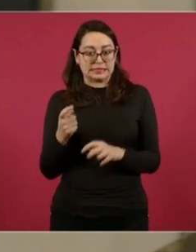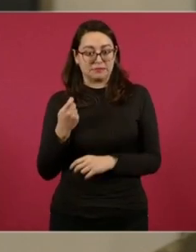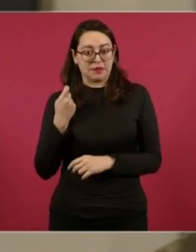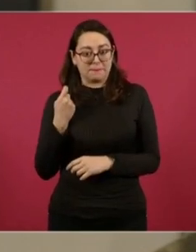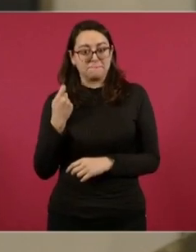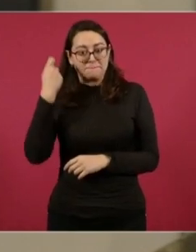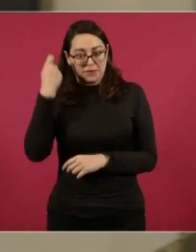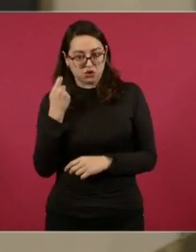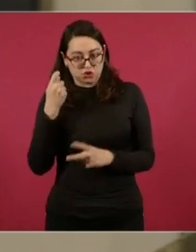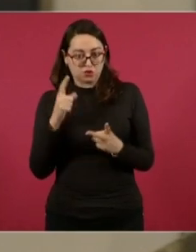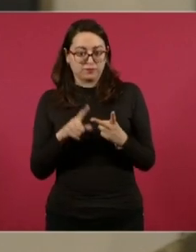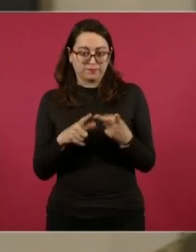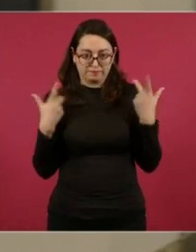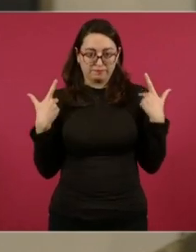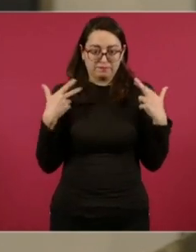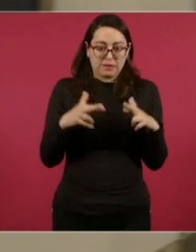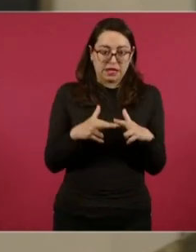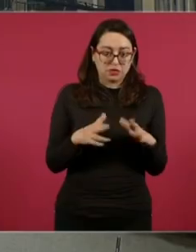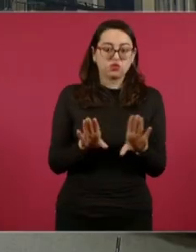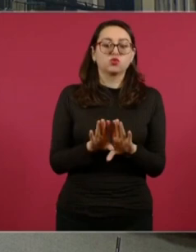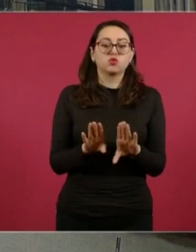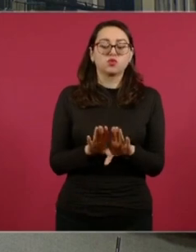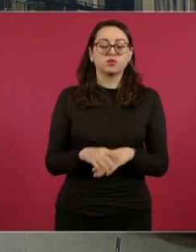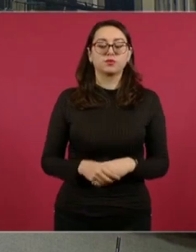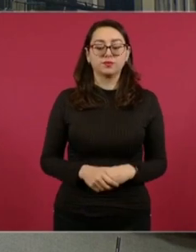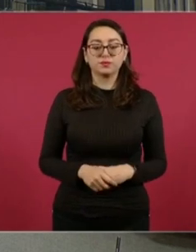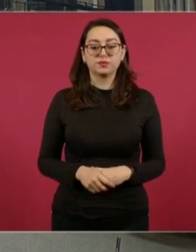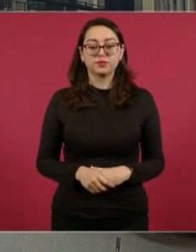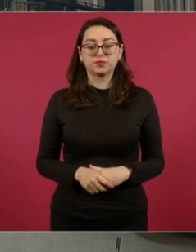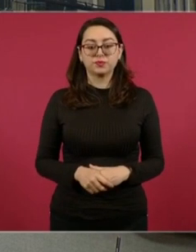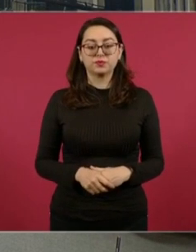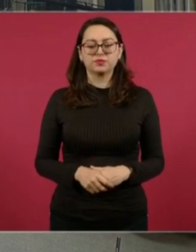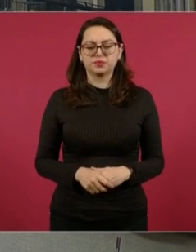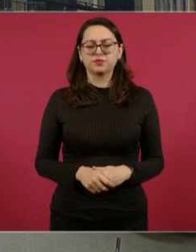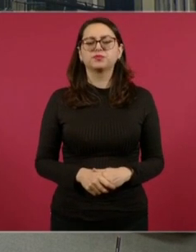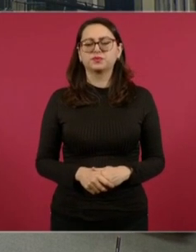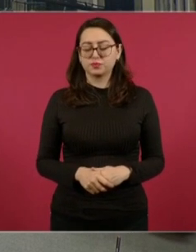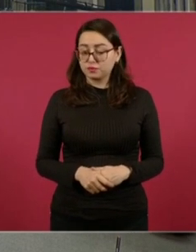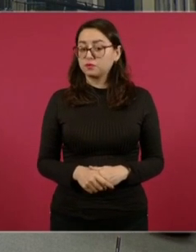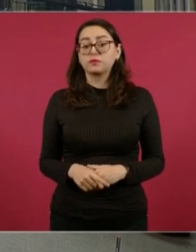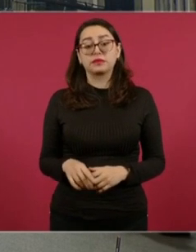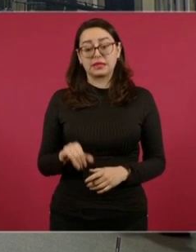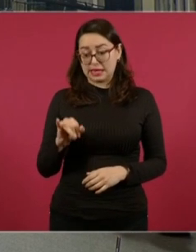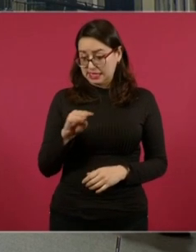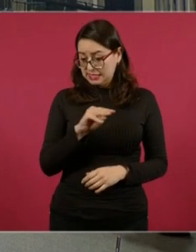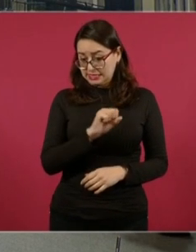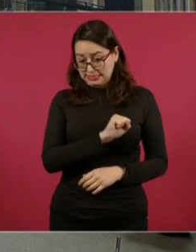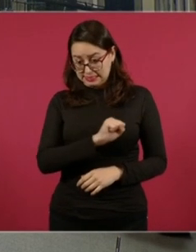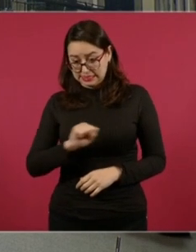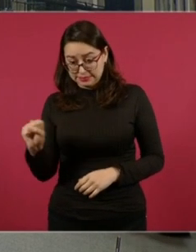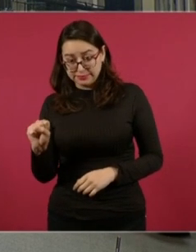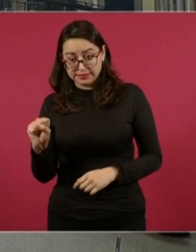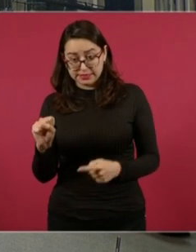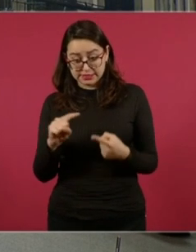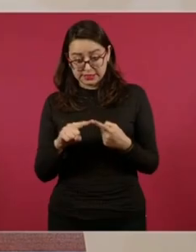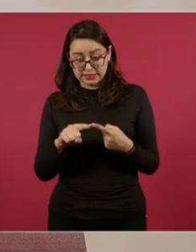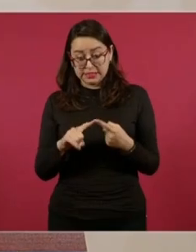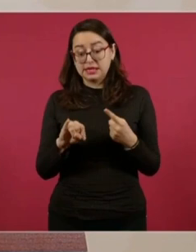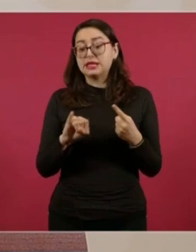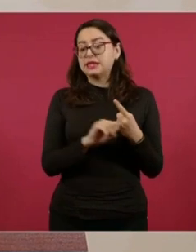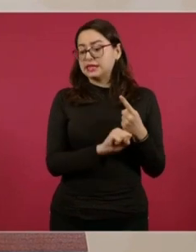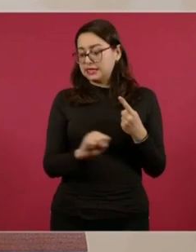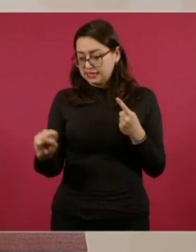sector magisterial y los trabajadores del ISSSTE. Sí, es en general. Es tanto para